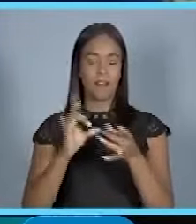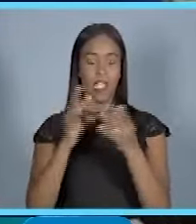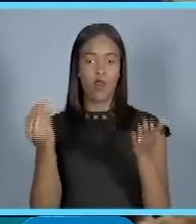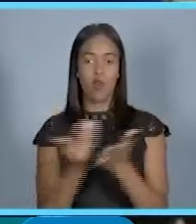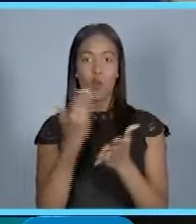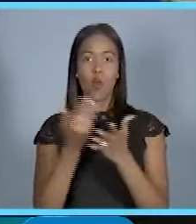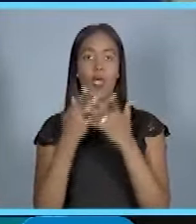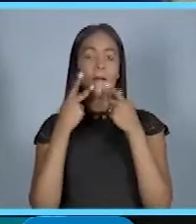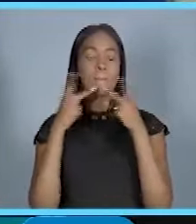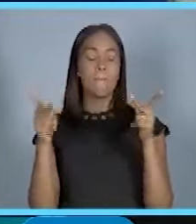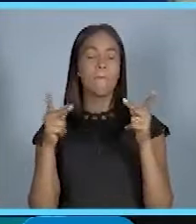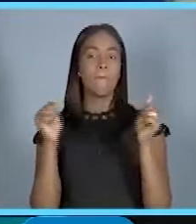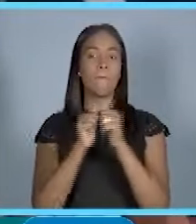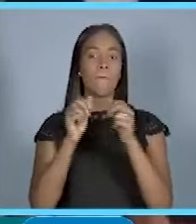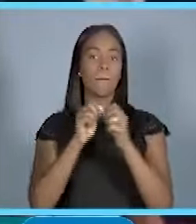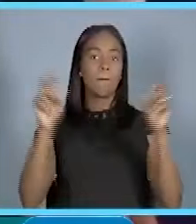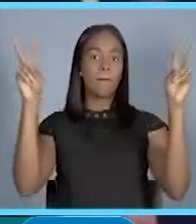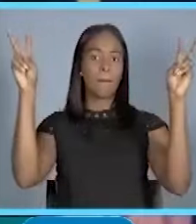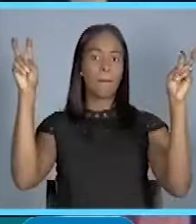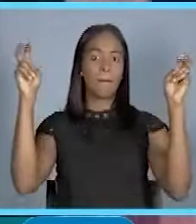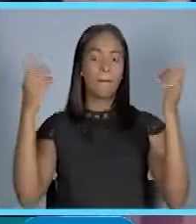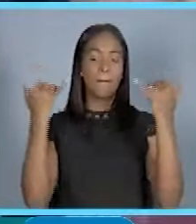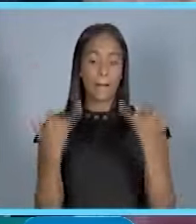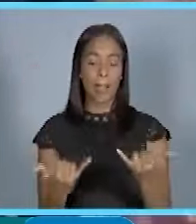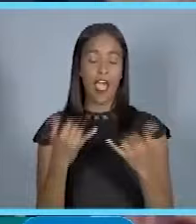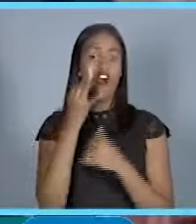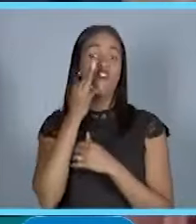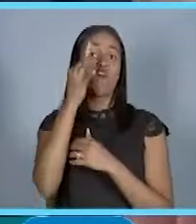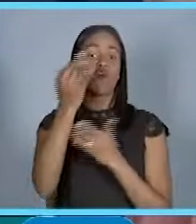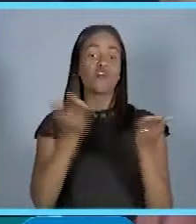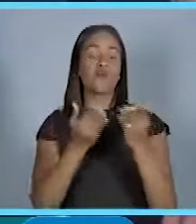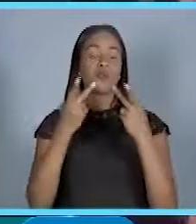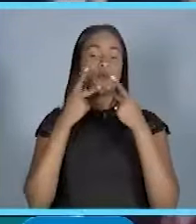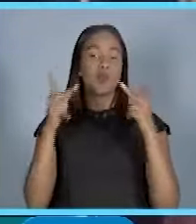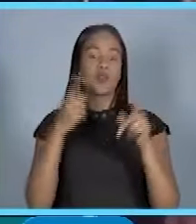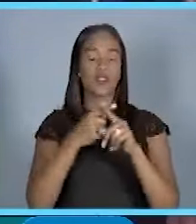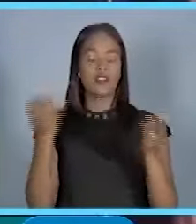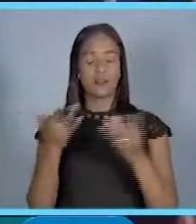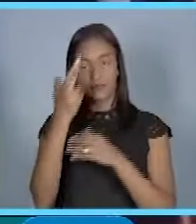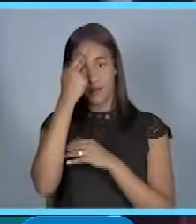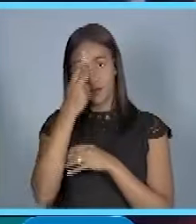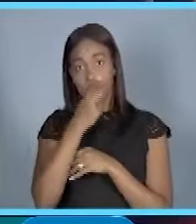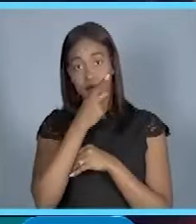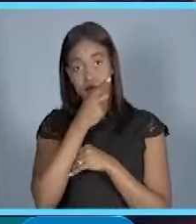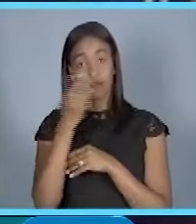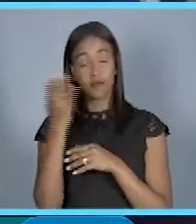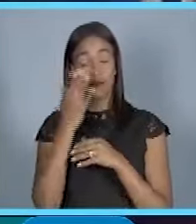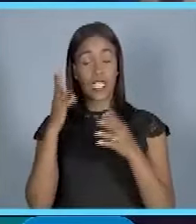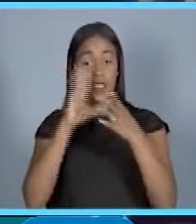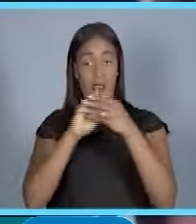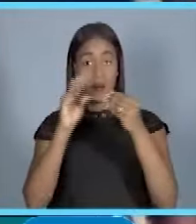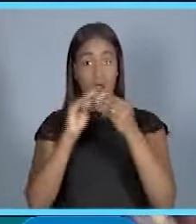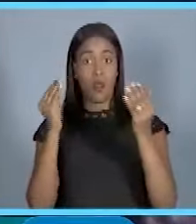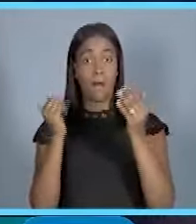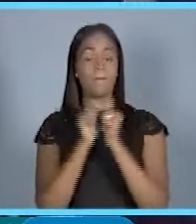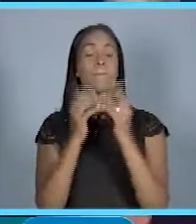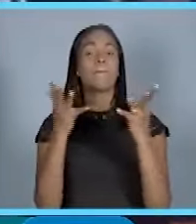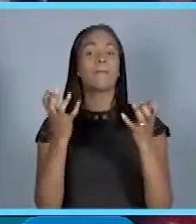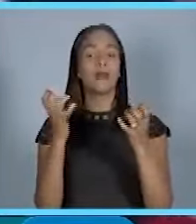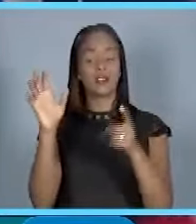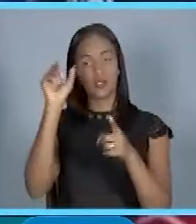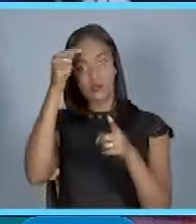innovación pública bajo el lema Presente y futuro de los servicios públicos de República Dominicana, resaltó la voluntad